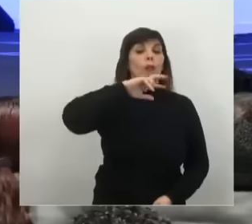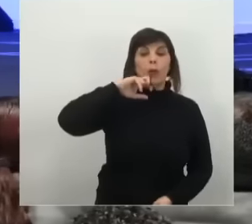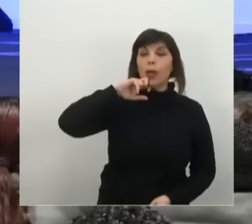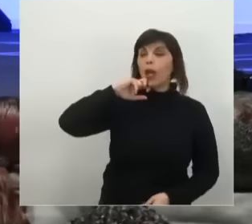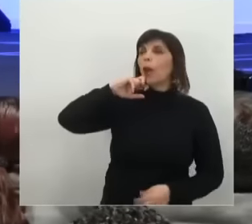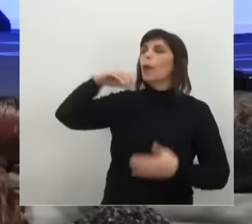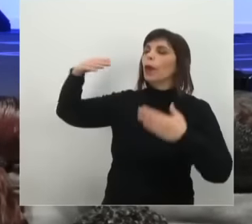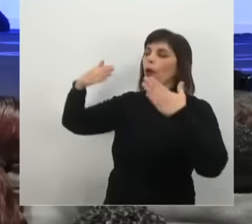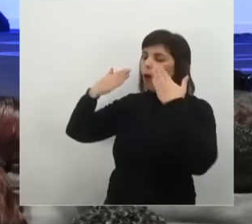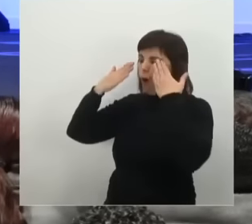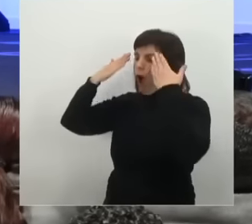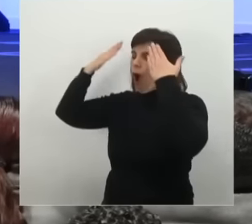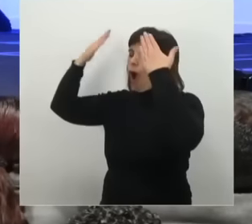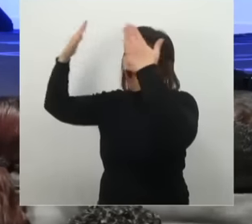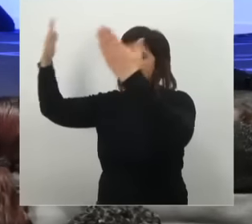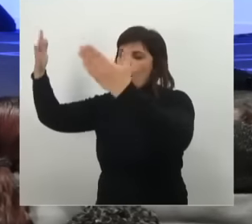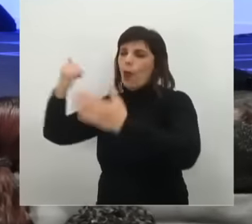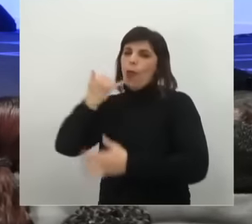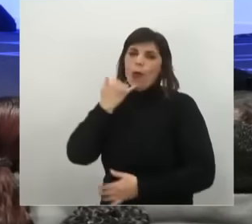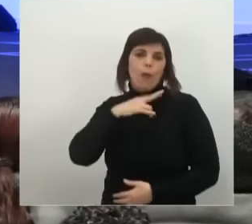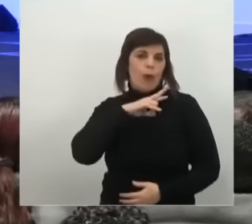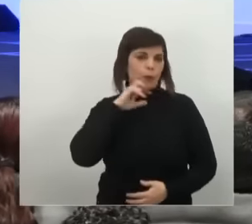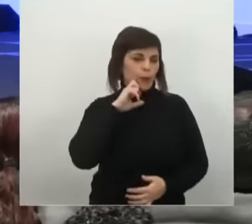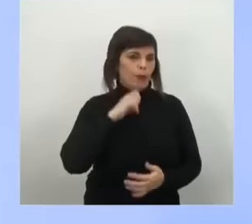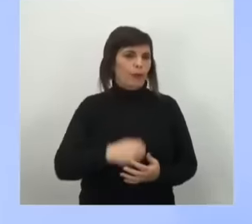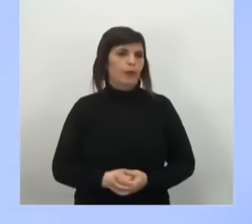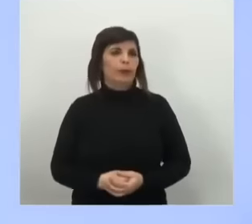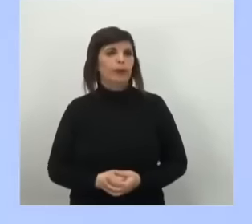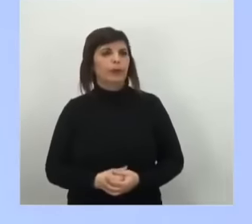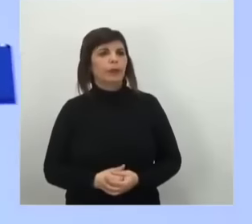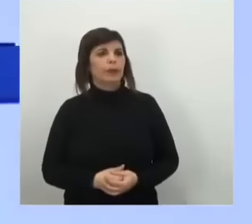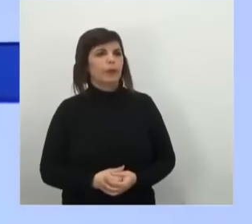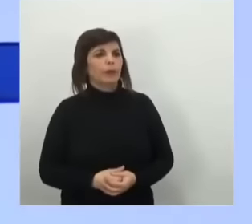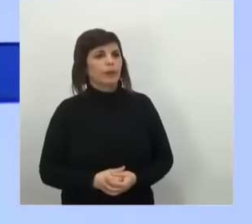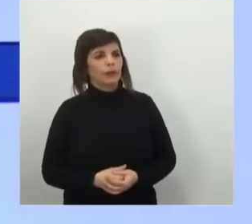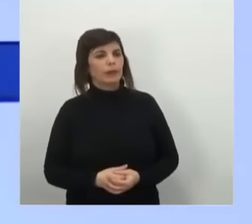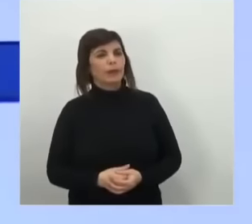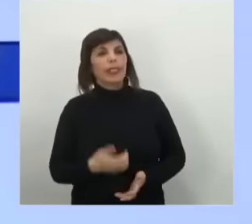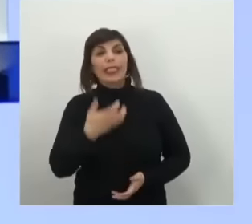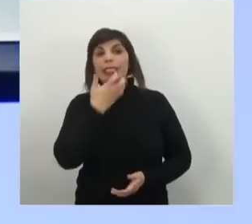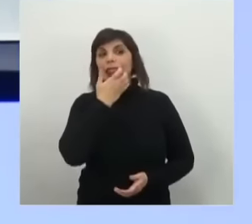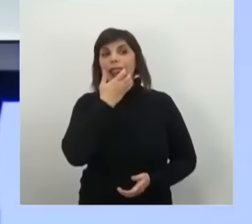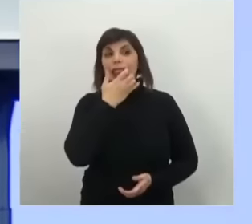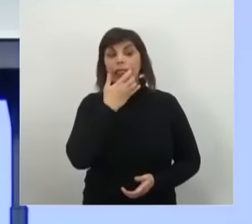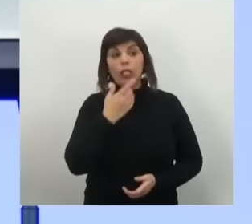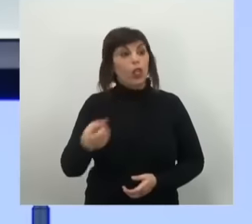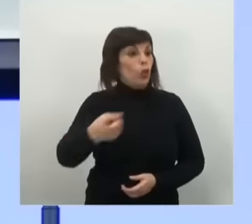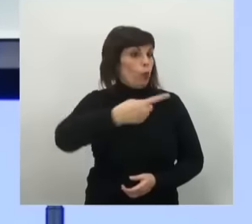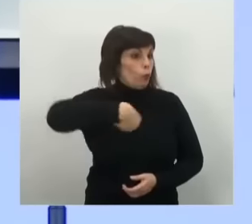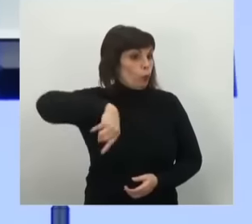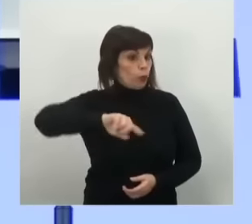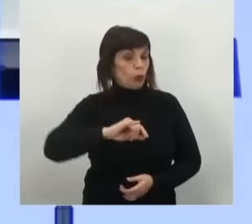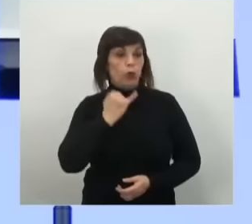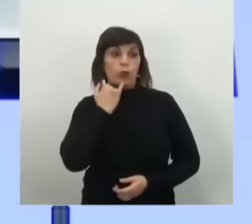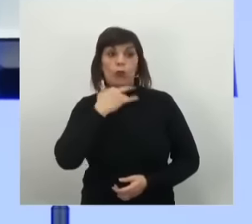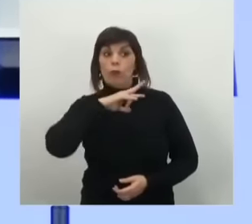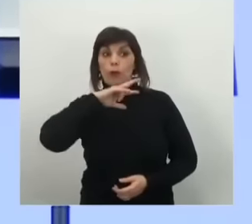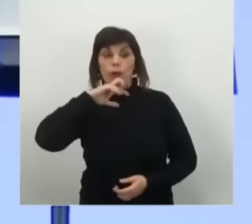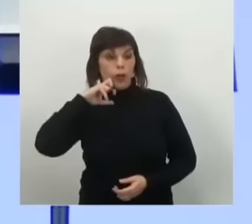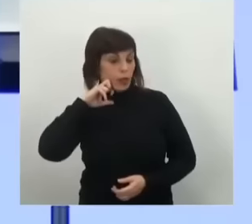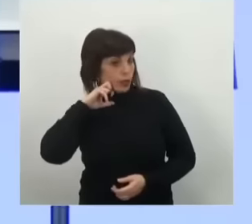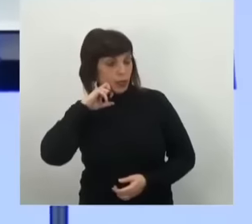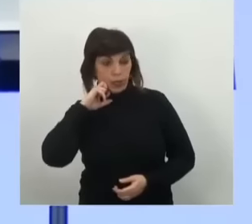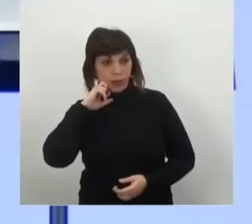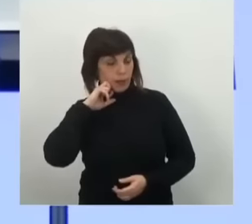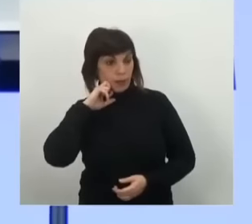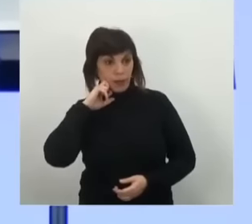ángeles y todo lo demás Así que para no ir perdiendo el tiempo aquellos que no saben el lenguaje hebreo entonces se